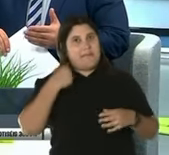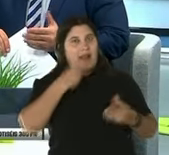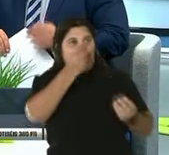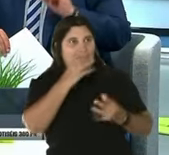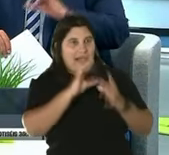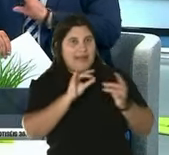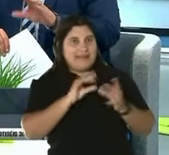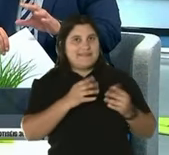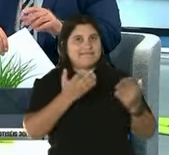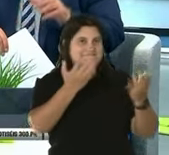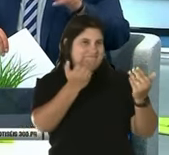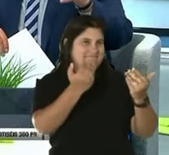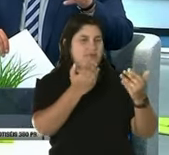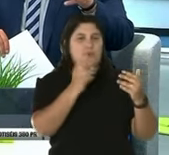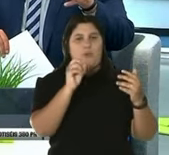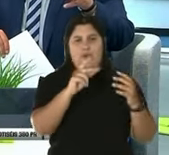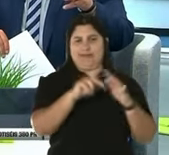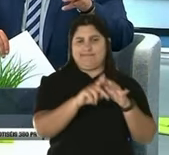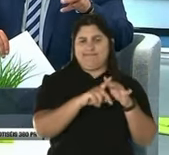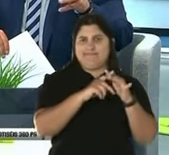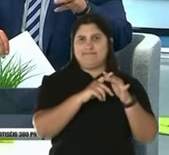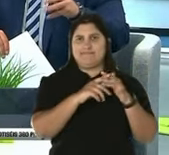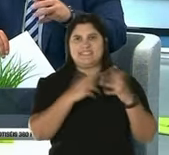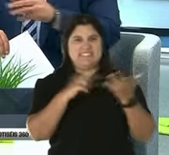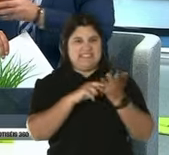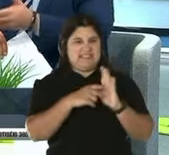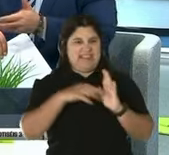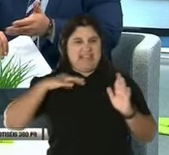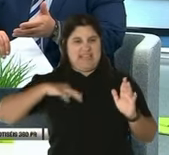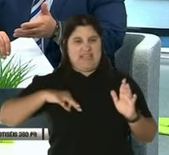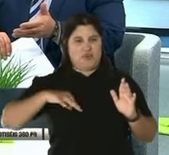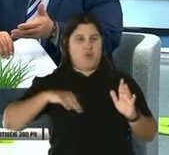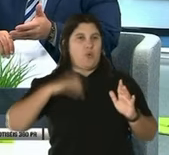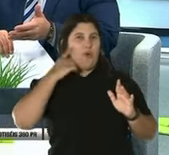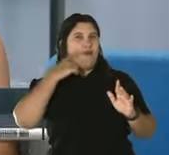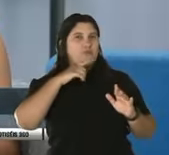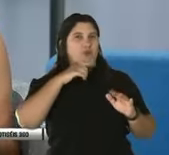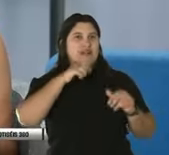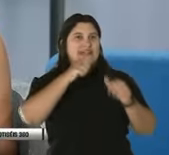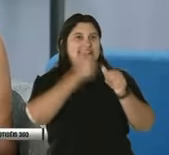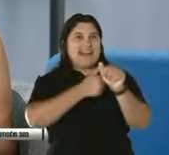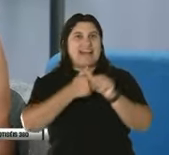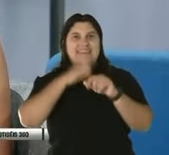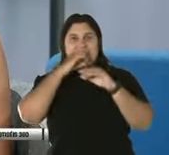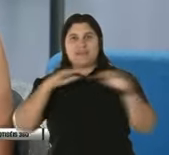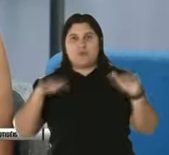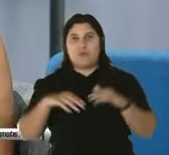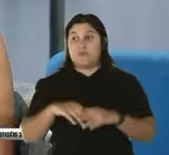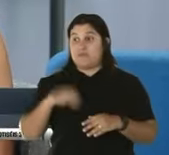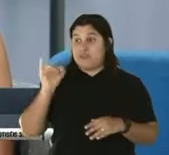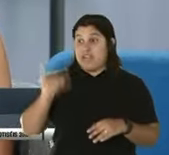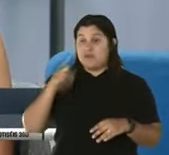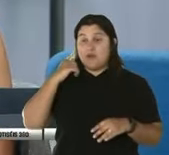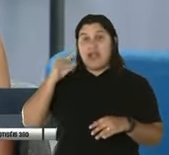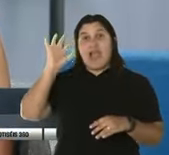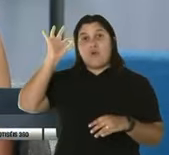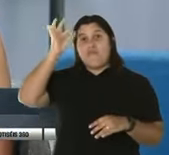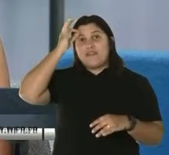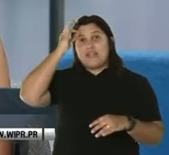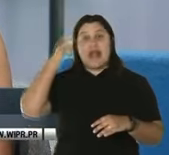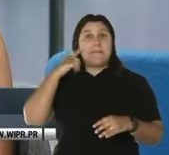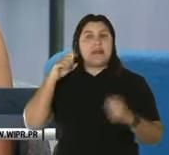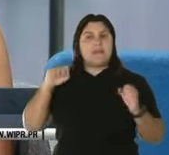luz sobre este tema vamos a comenzar el el que es el crédito tributario por hijo Por ejemplo ese es un crédito que brinda el Gobierno Federal para